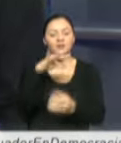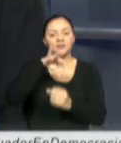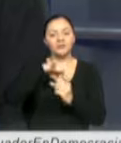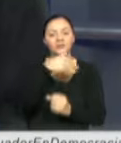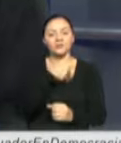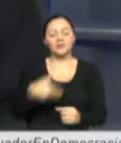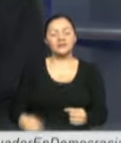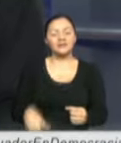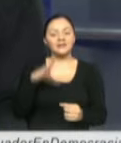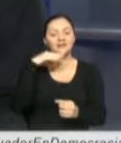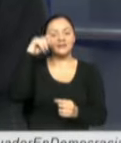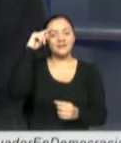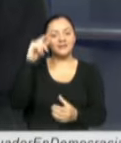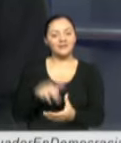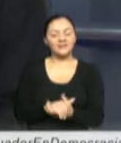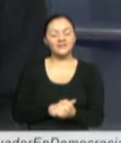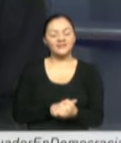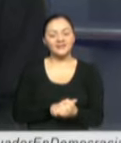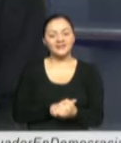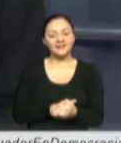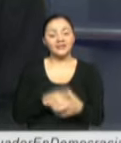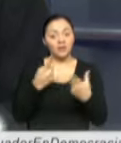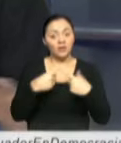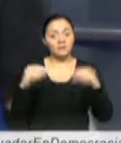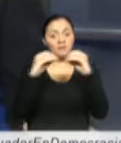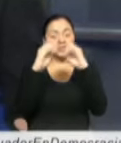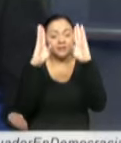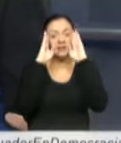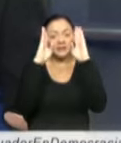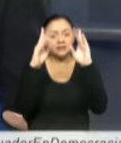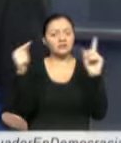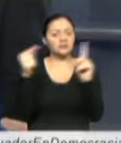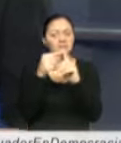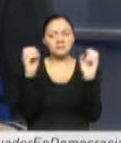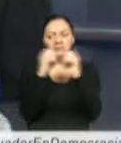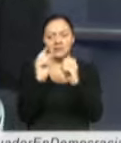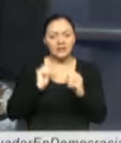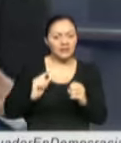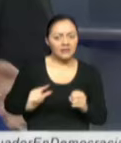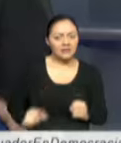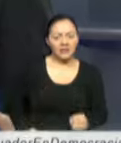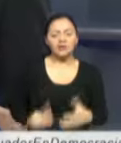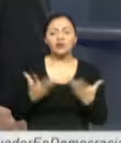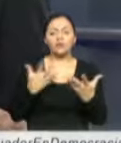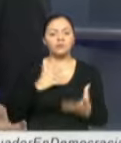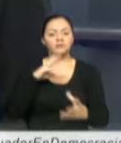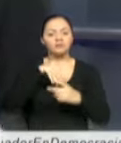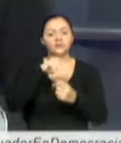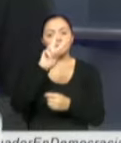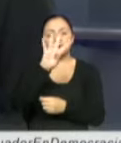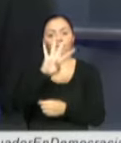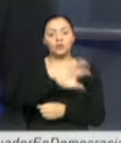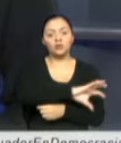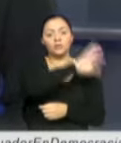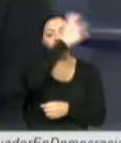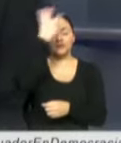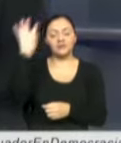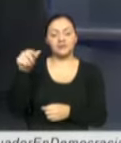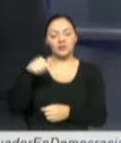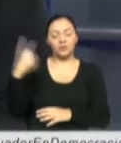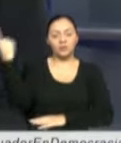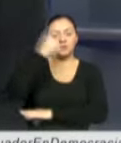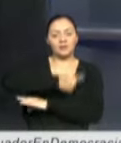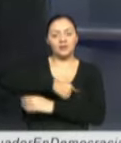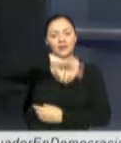del presidente de la República, Rafael Correa, pero estaremos atentos a todos los pormenores, a todo lo que suceda en las 24 provincias en esta